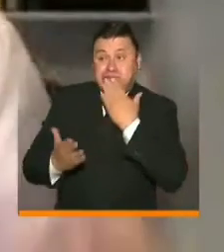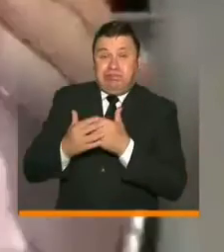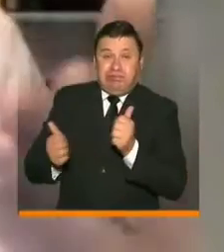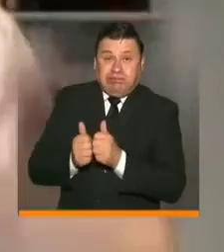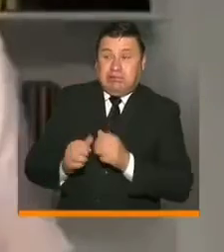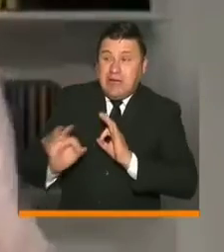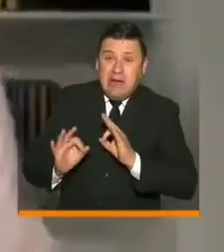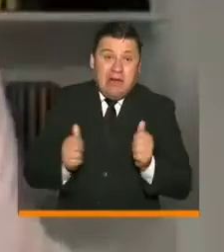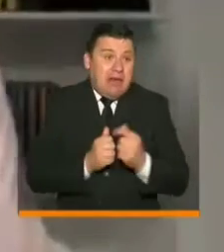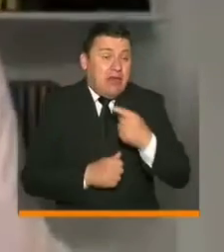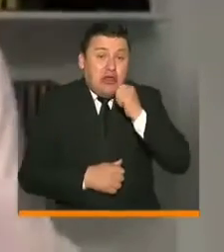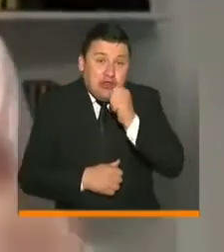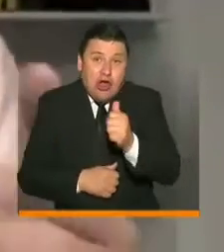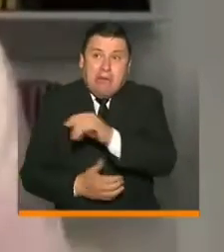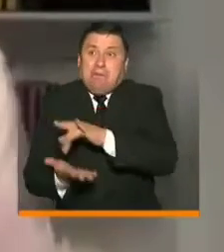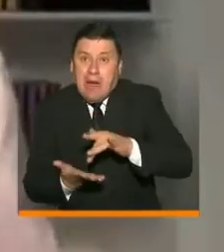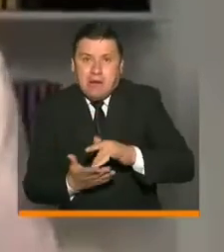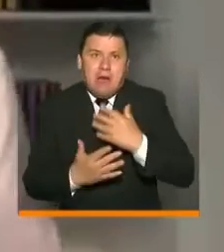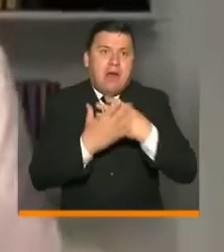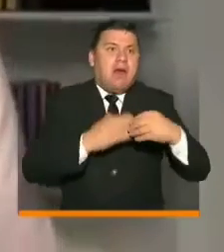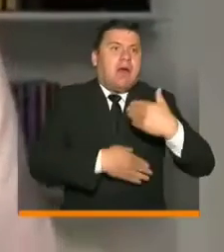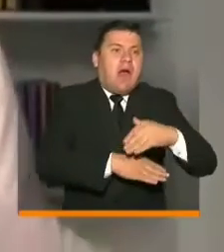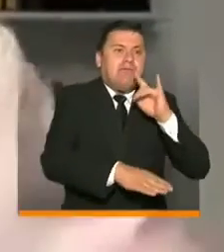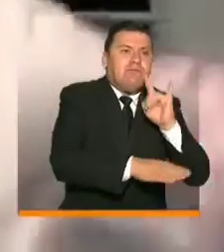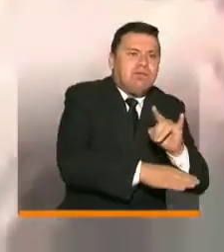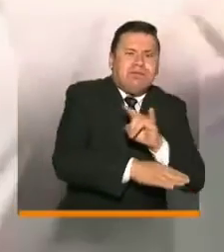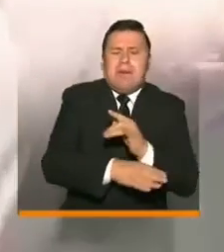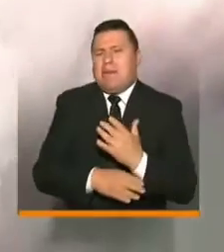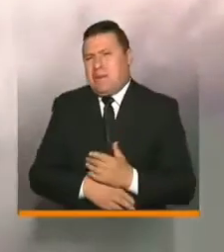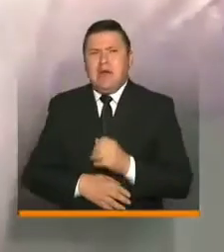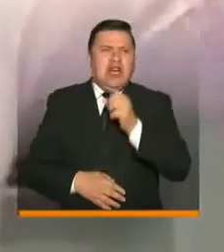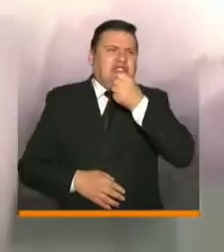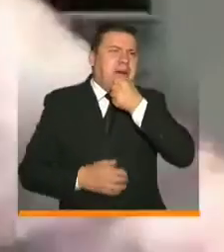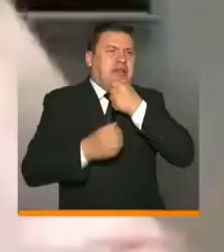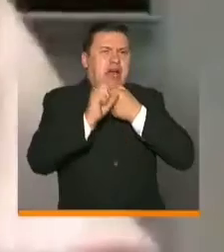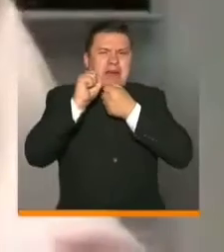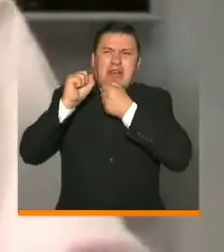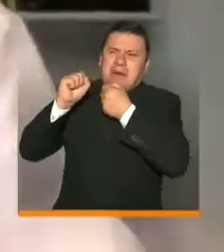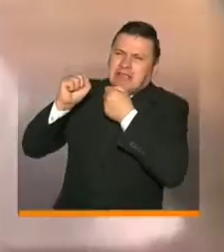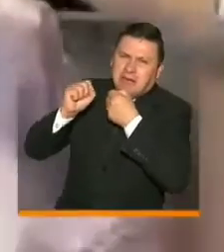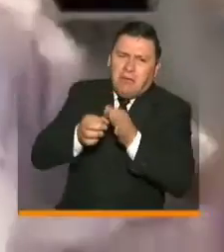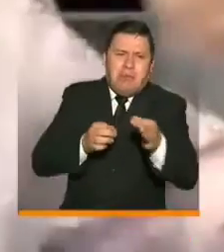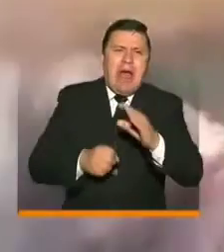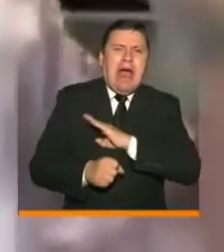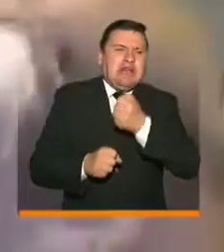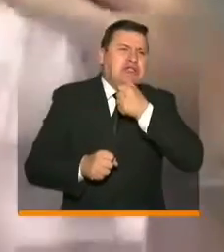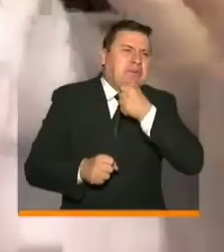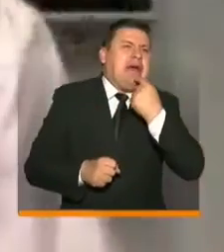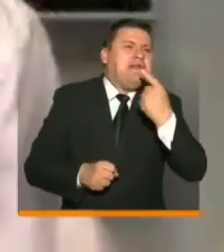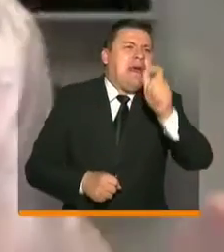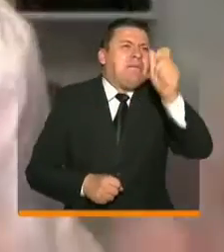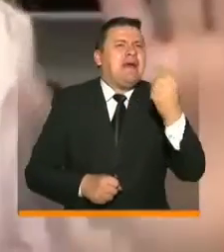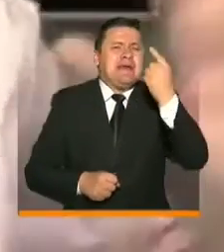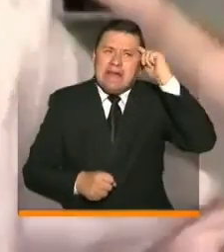por arriesgarse todos los días y estar en la calle cuidando a los demás con un megáfono, con el sistema de sonido que tenemos en la peatonal, diciéndole a la